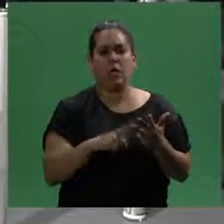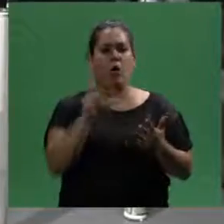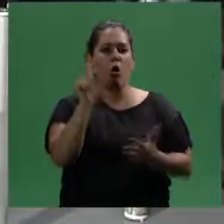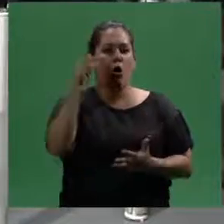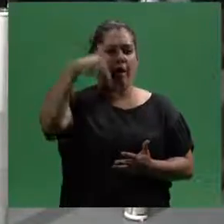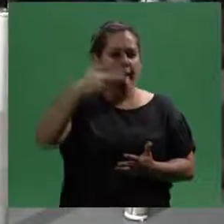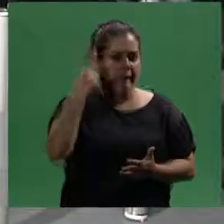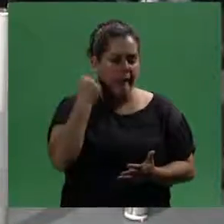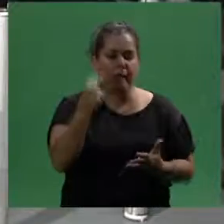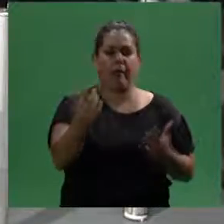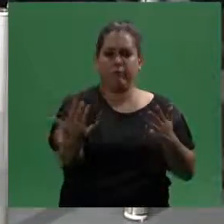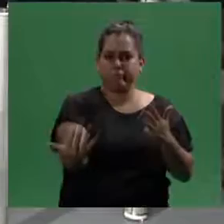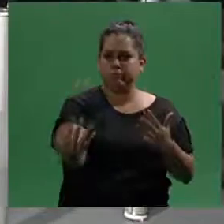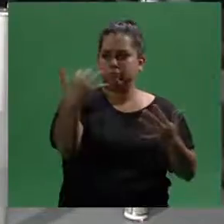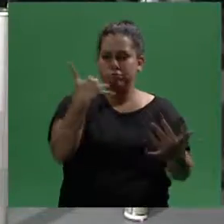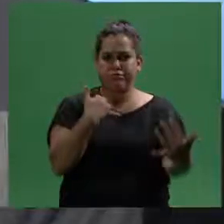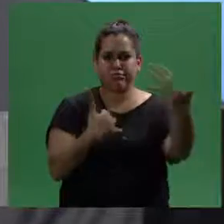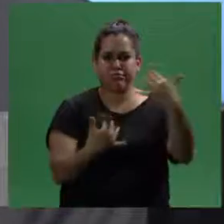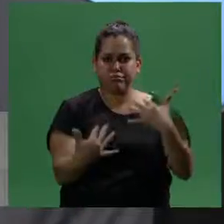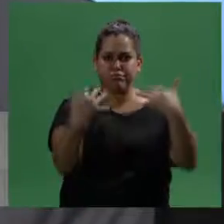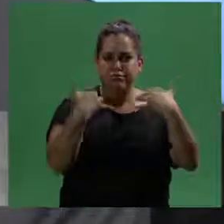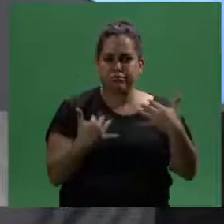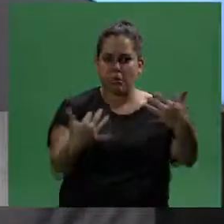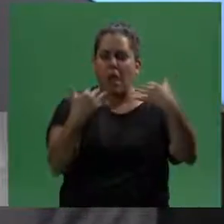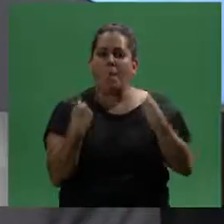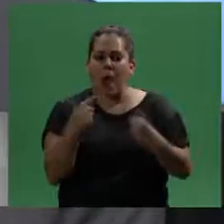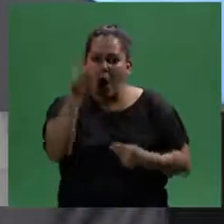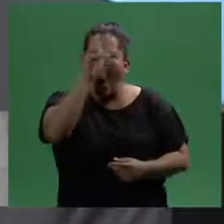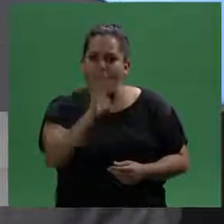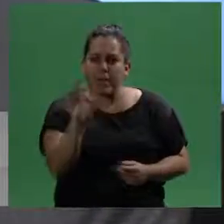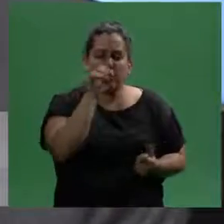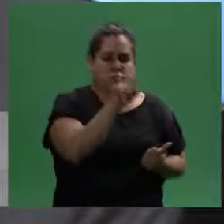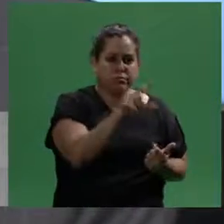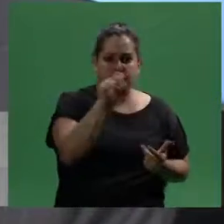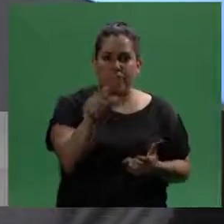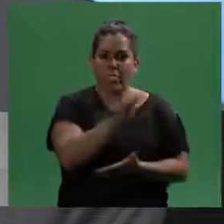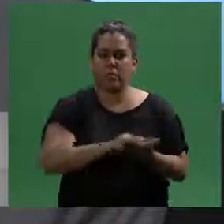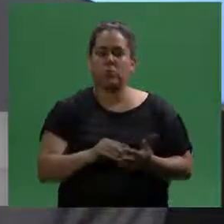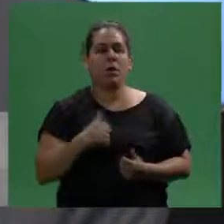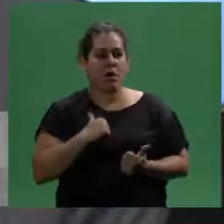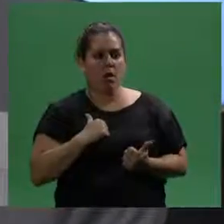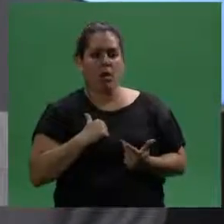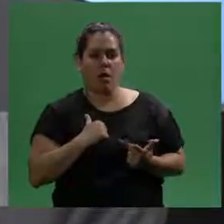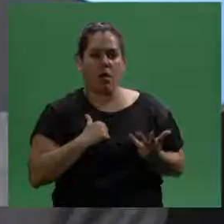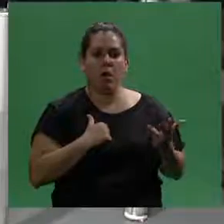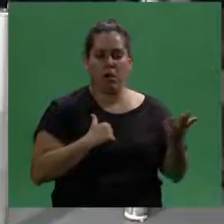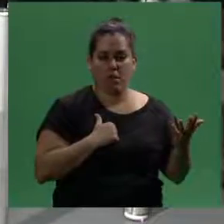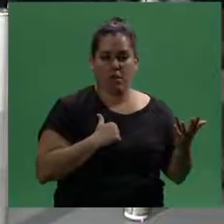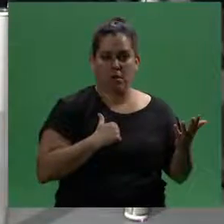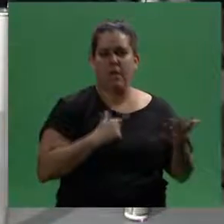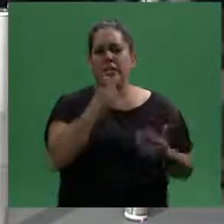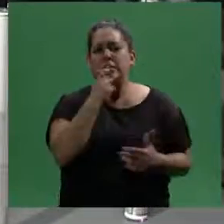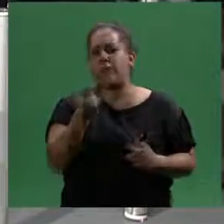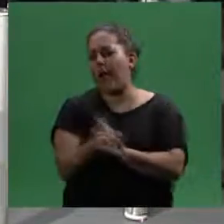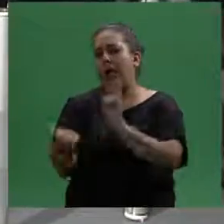los sindicatos, las ONG, y cada uno iba dejando su opinión y eran receptadas por los legisladores. Y